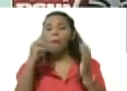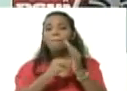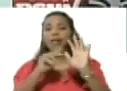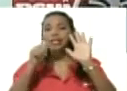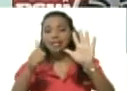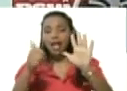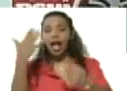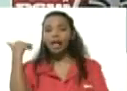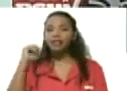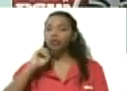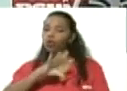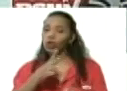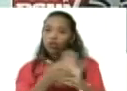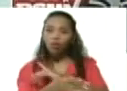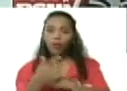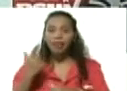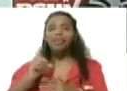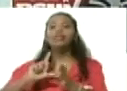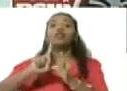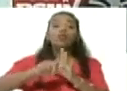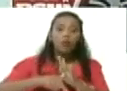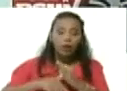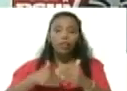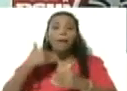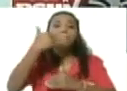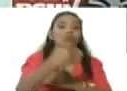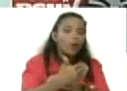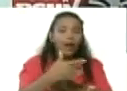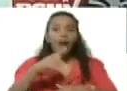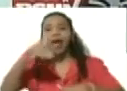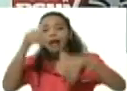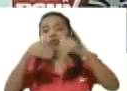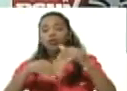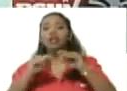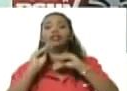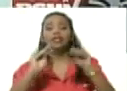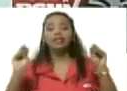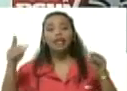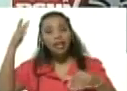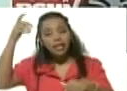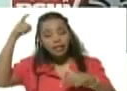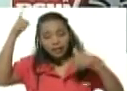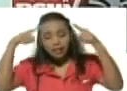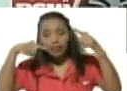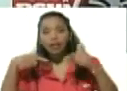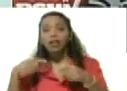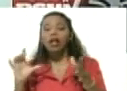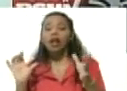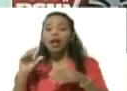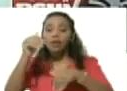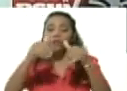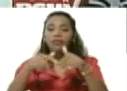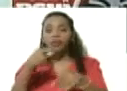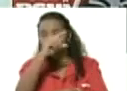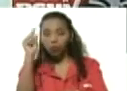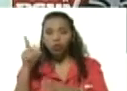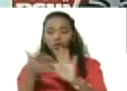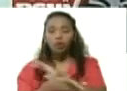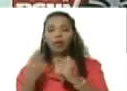2006, luego de las elecciones, el comandante Chávez llamó a la creación del Partido Socialista Unido de Venezuela y el Congreso